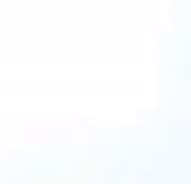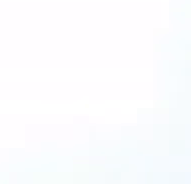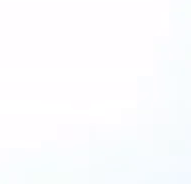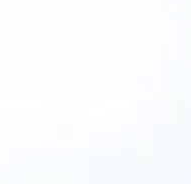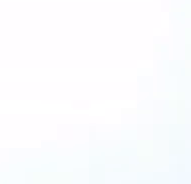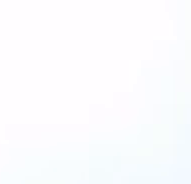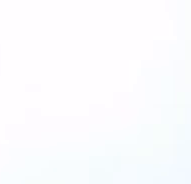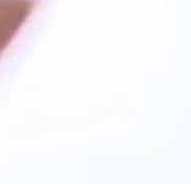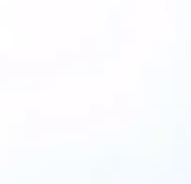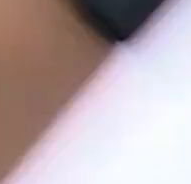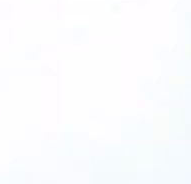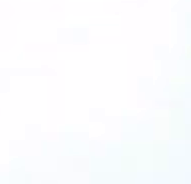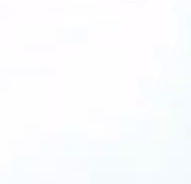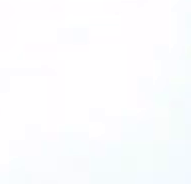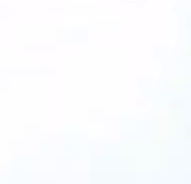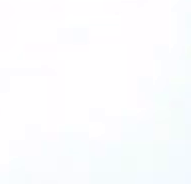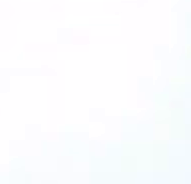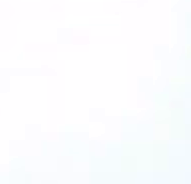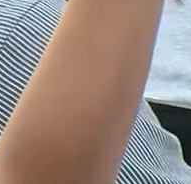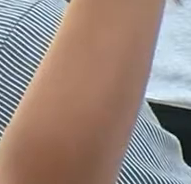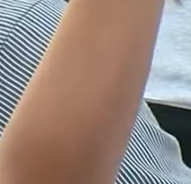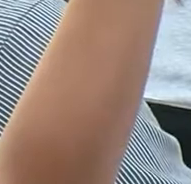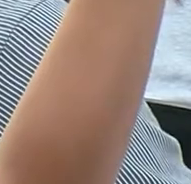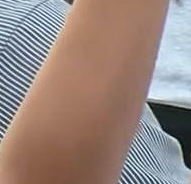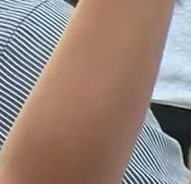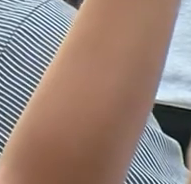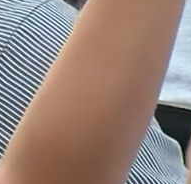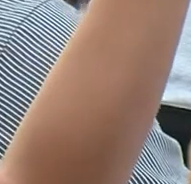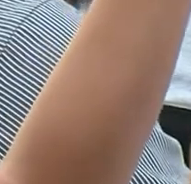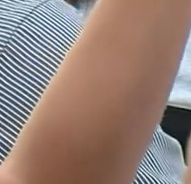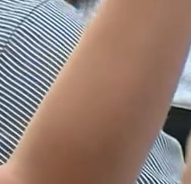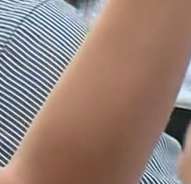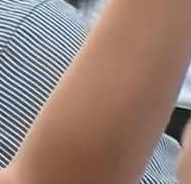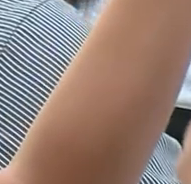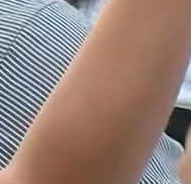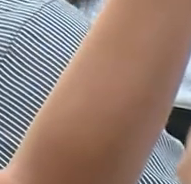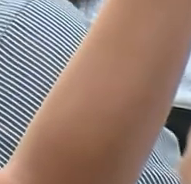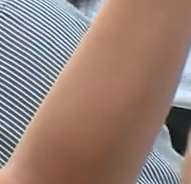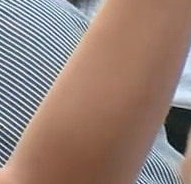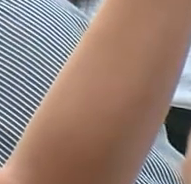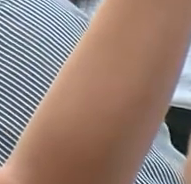cargo de vicepresidencia de su país a nivel de Estados Unidos y Latinoamérica.